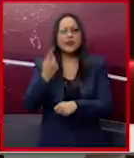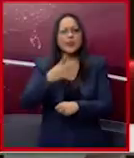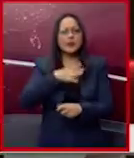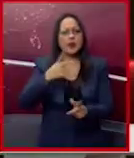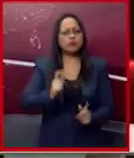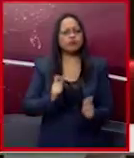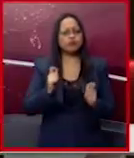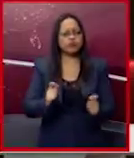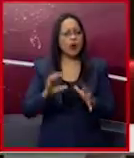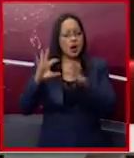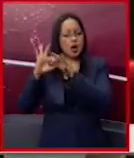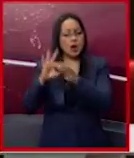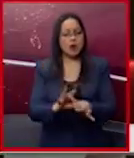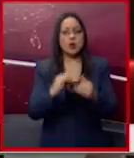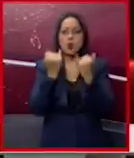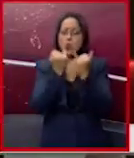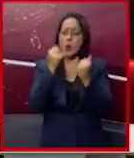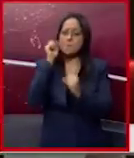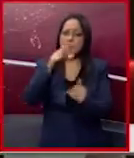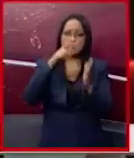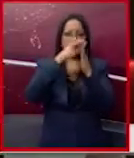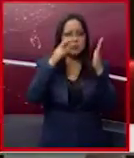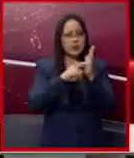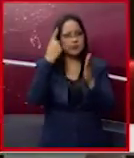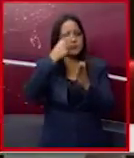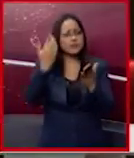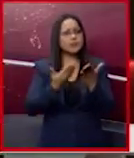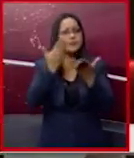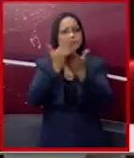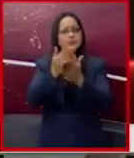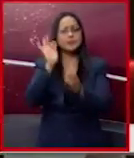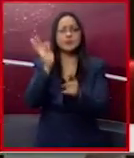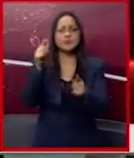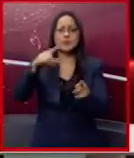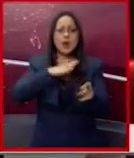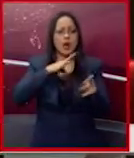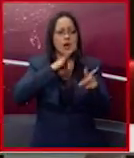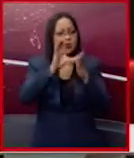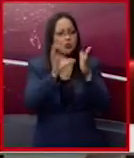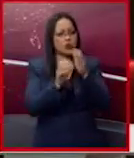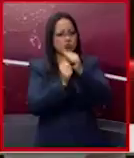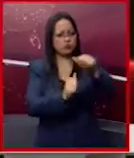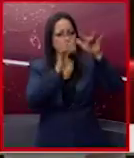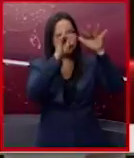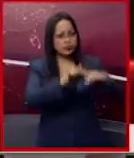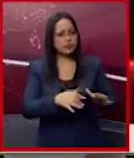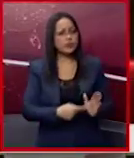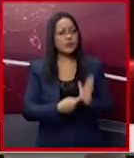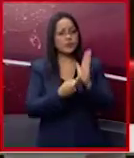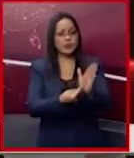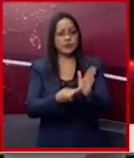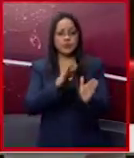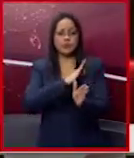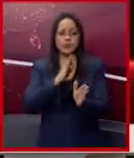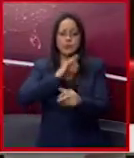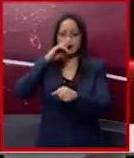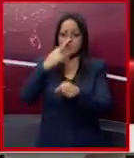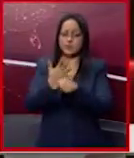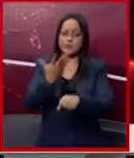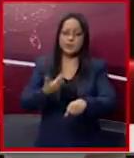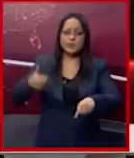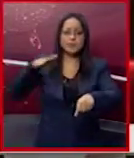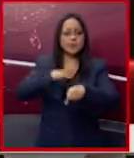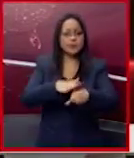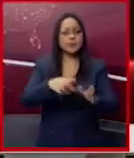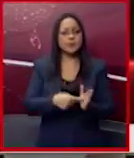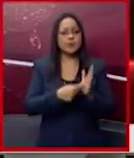denominación, así como en la misma propuesta para que, derivado del texto constitucional y de la Ley General de Responsabilidades Administrativas, se